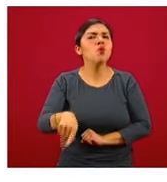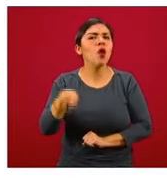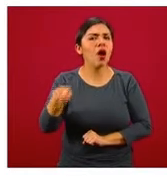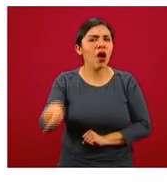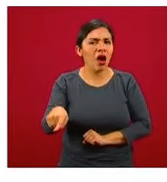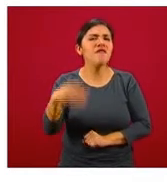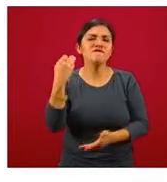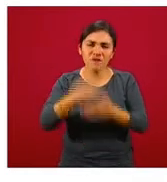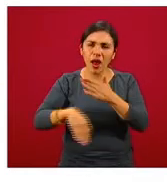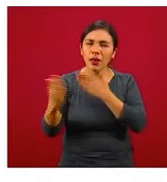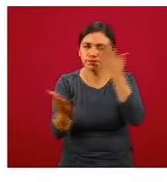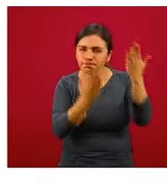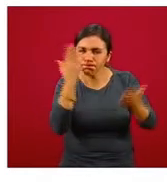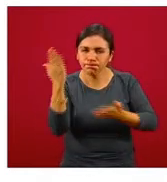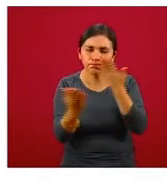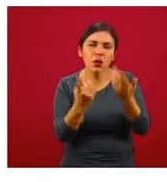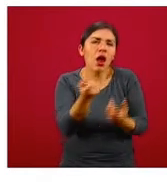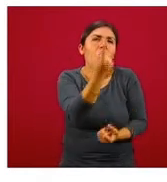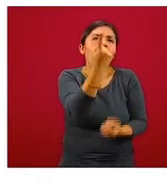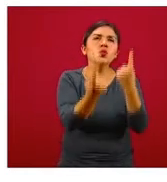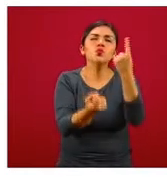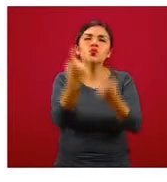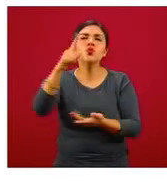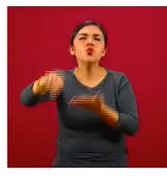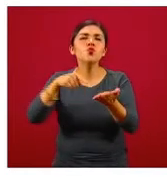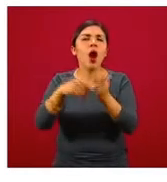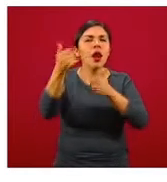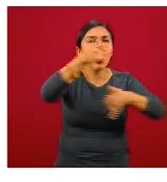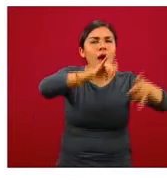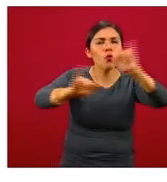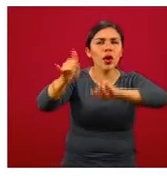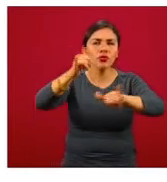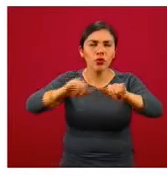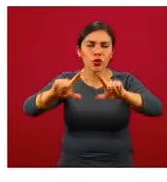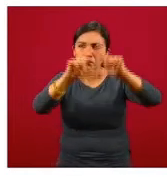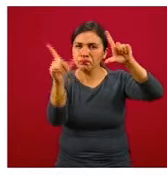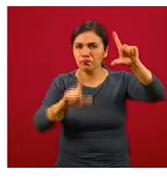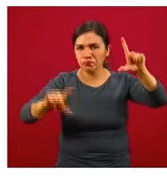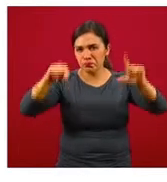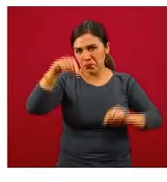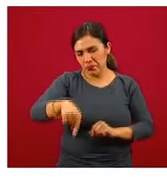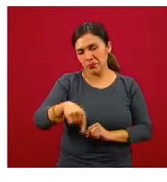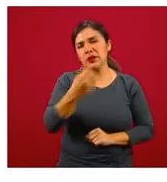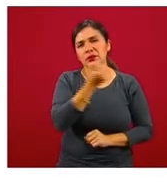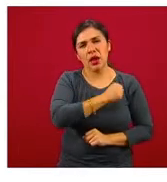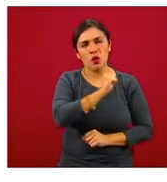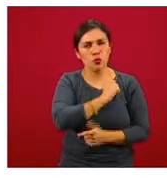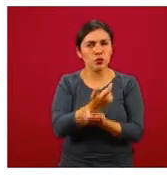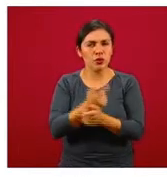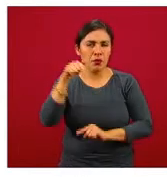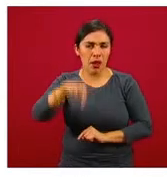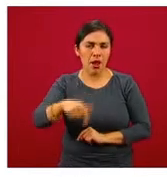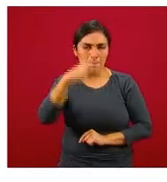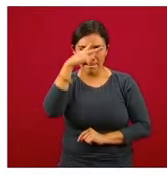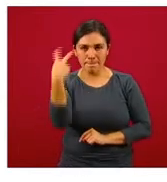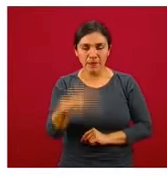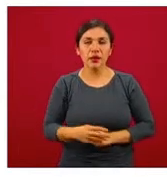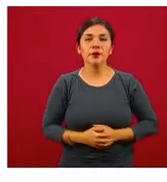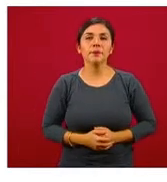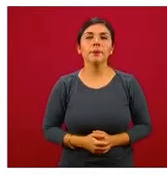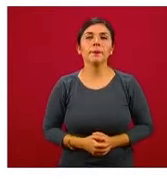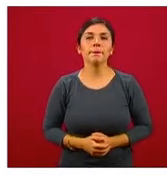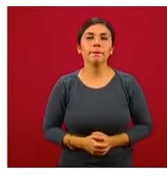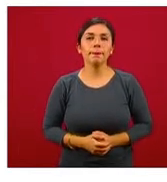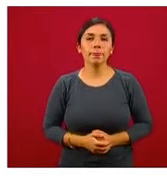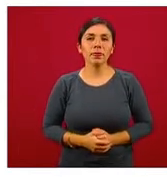un proceso so en that alguno de we los will be able to laboratorios de toda confirm la or red deny nacional that de death as laboratorios de salud being pública que caused by opera COVID. en México. En